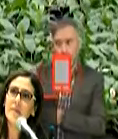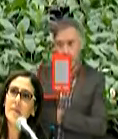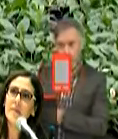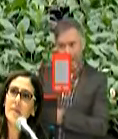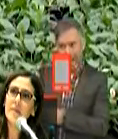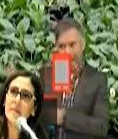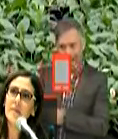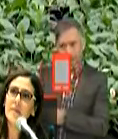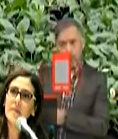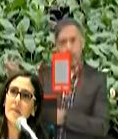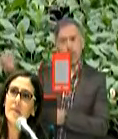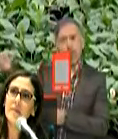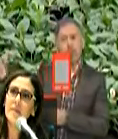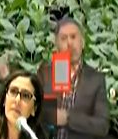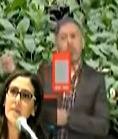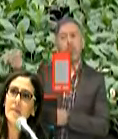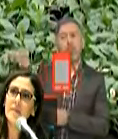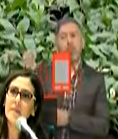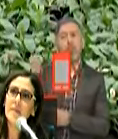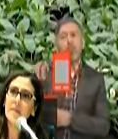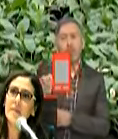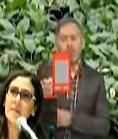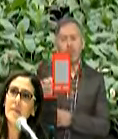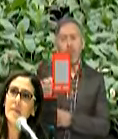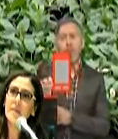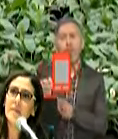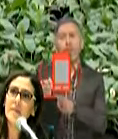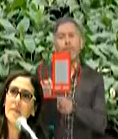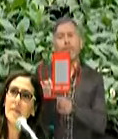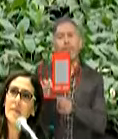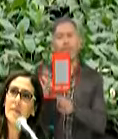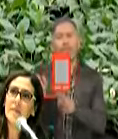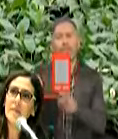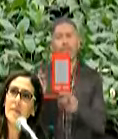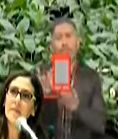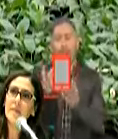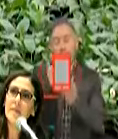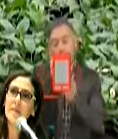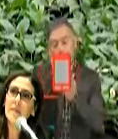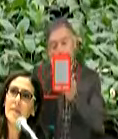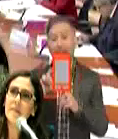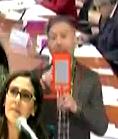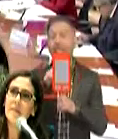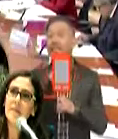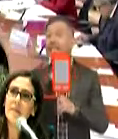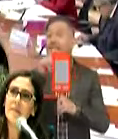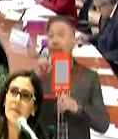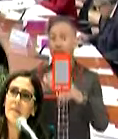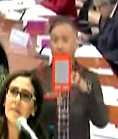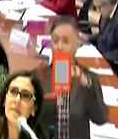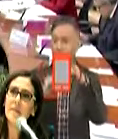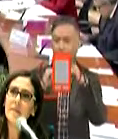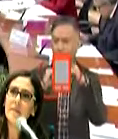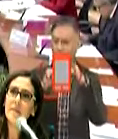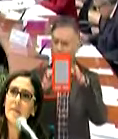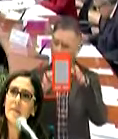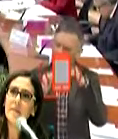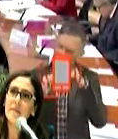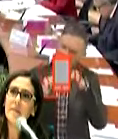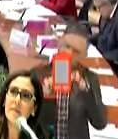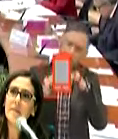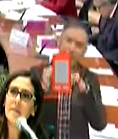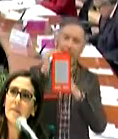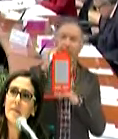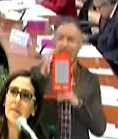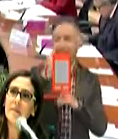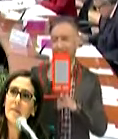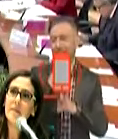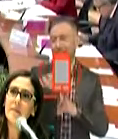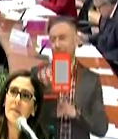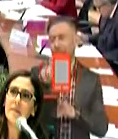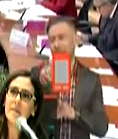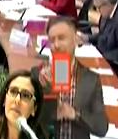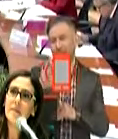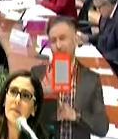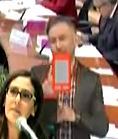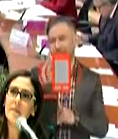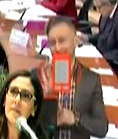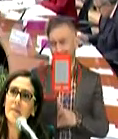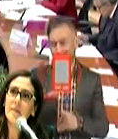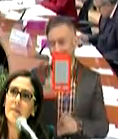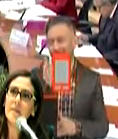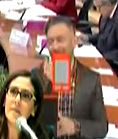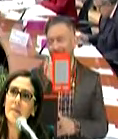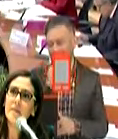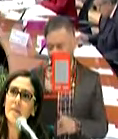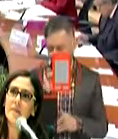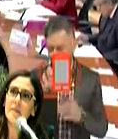los servidores que usan esta modalidad de no tocar temas electorales ni a favor ni en contra. No